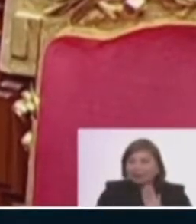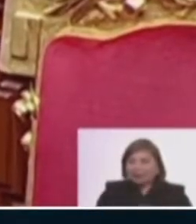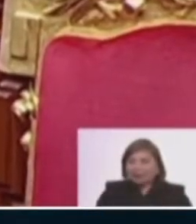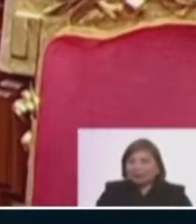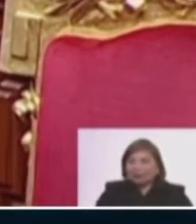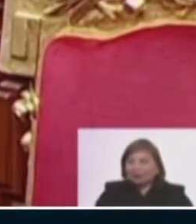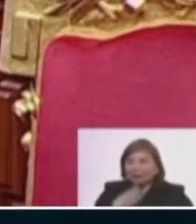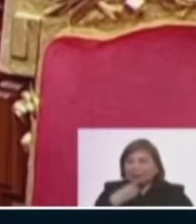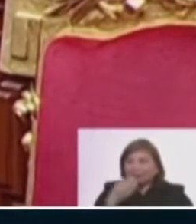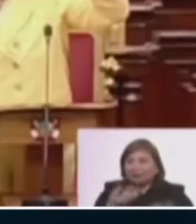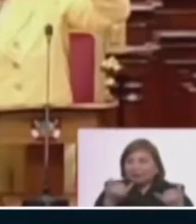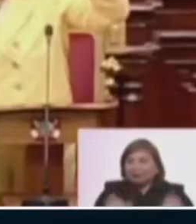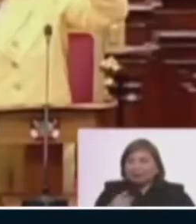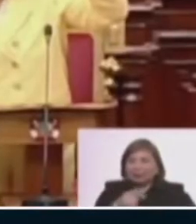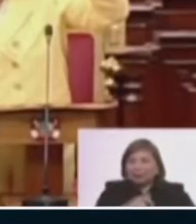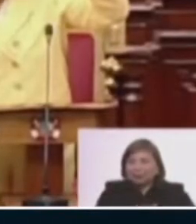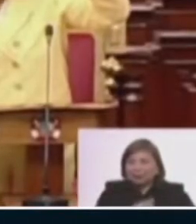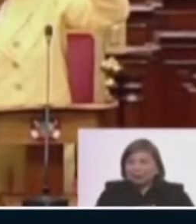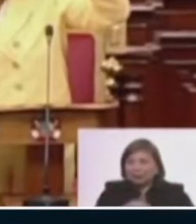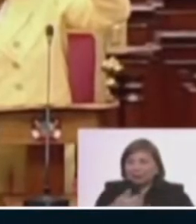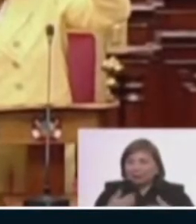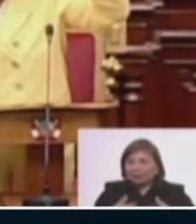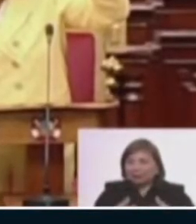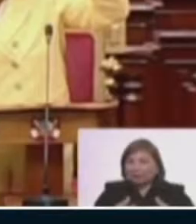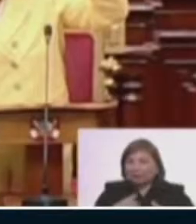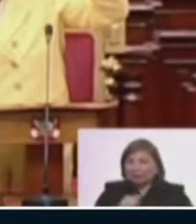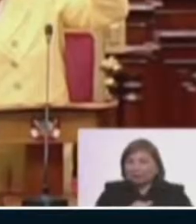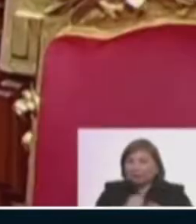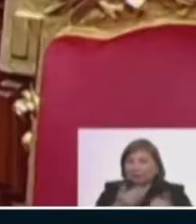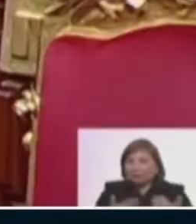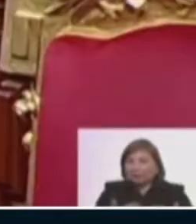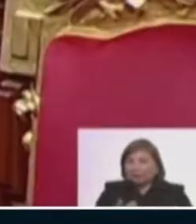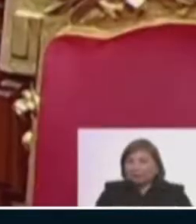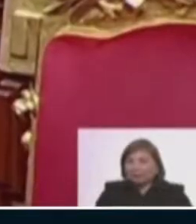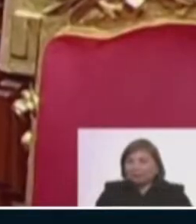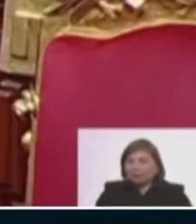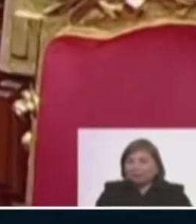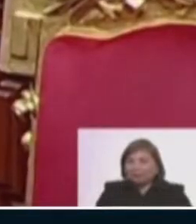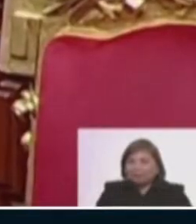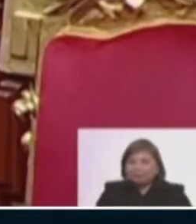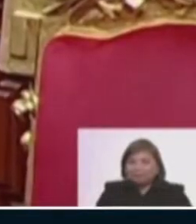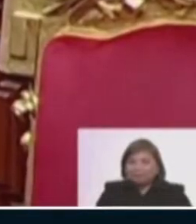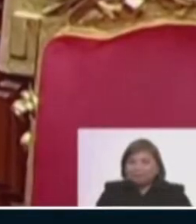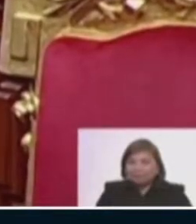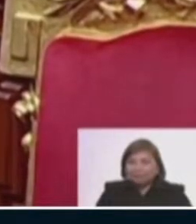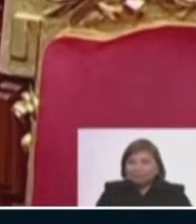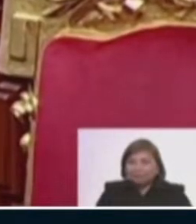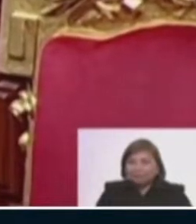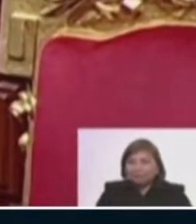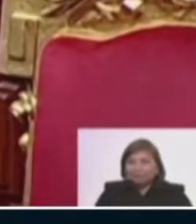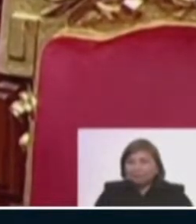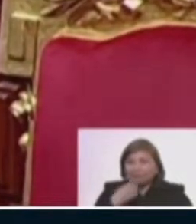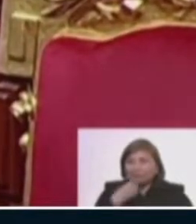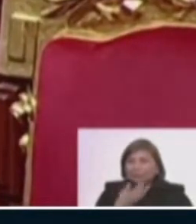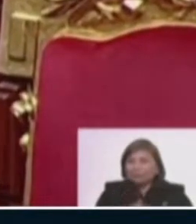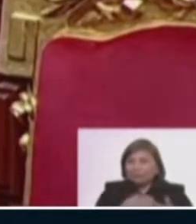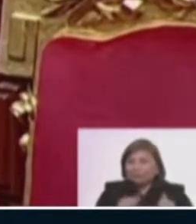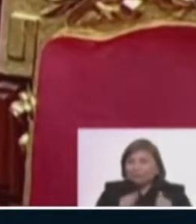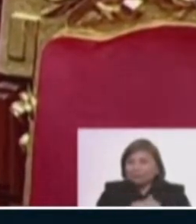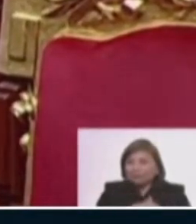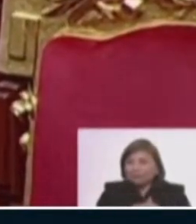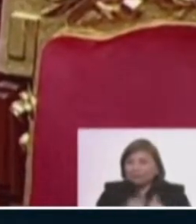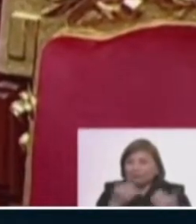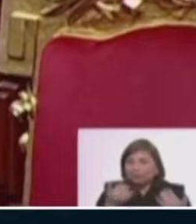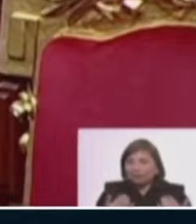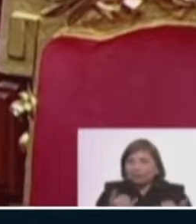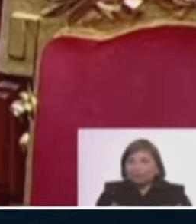futuro de la familia del expresidente. Pudiera ser un acto realmente de seguridad, no me